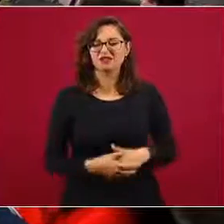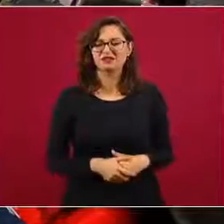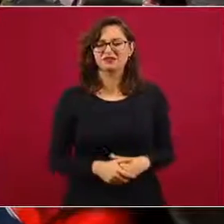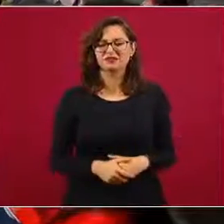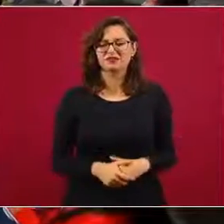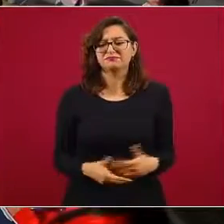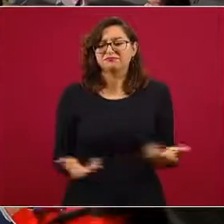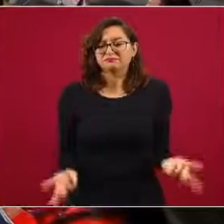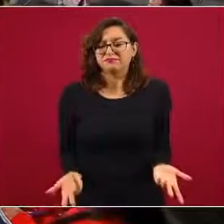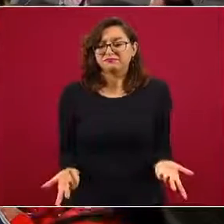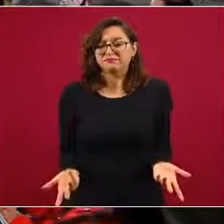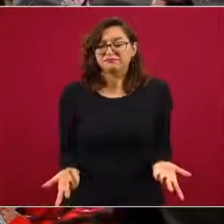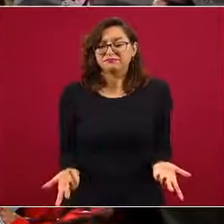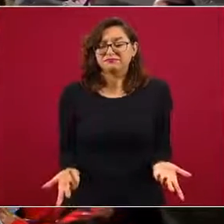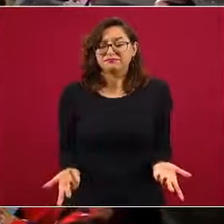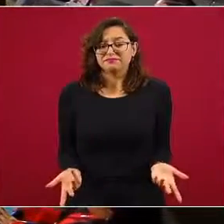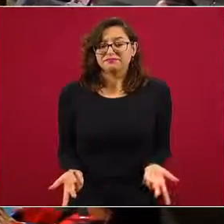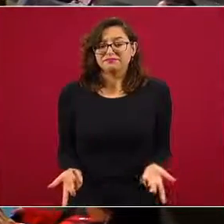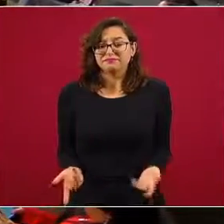¿Pero qué hacemos?